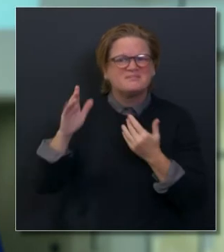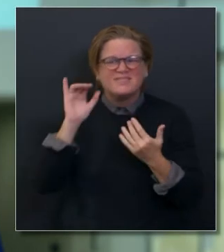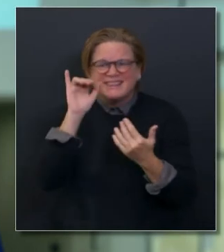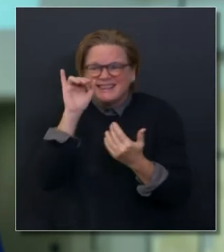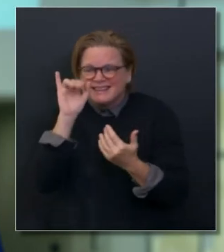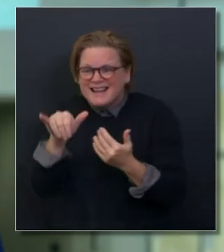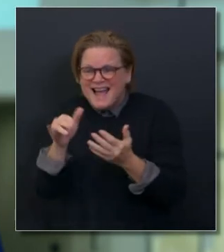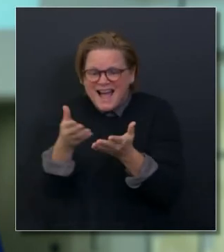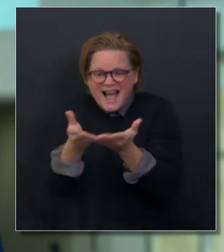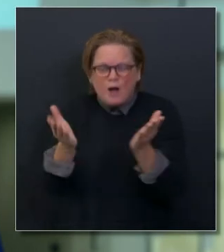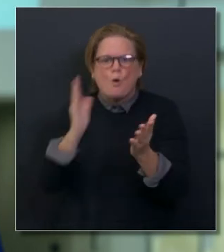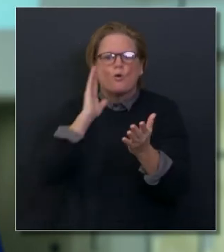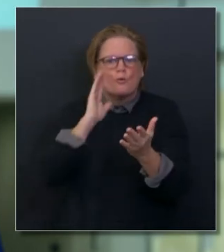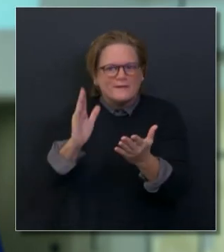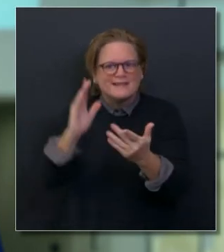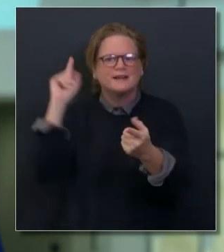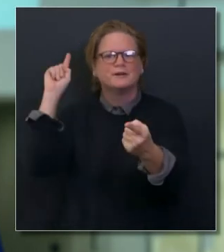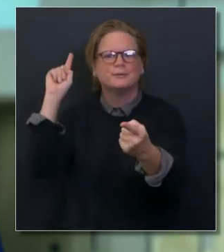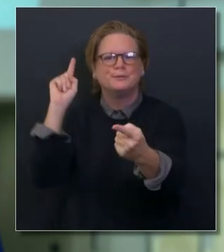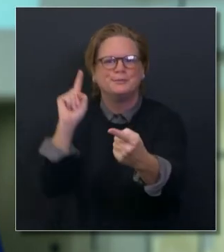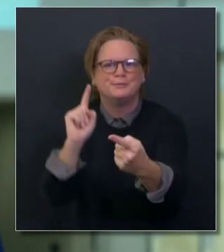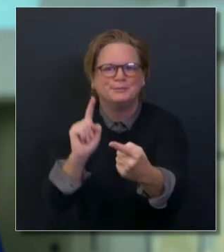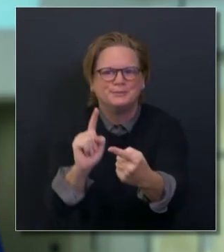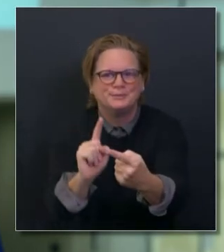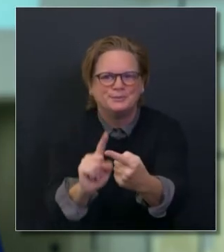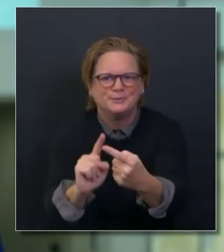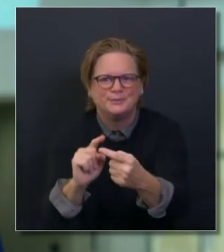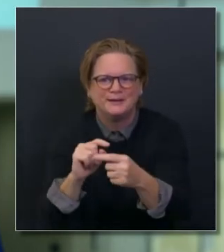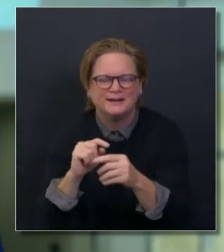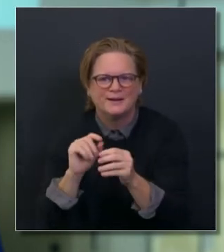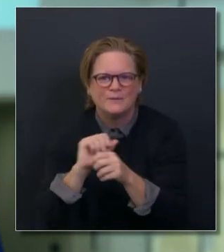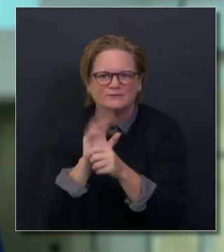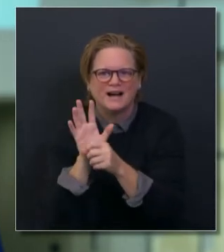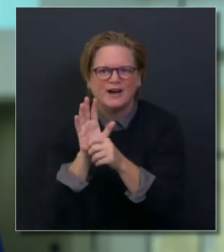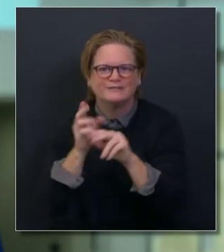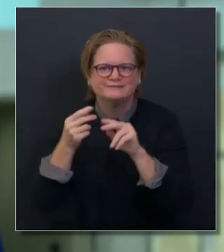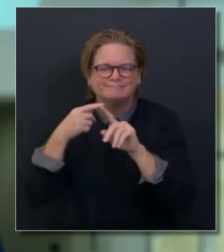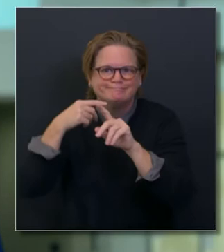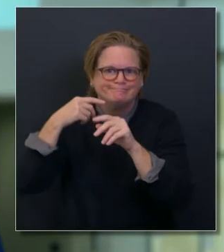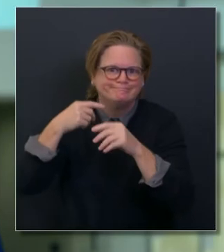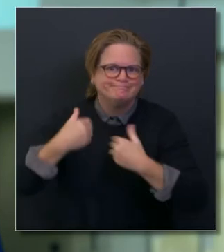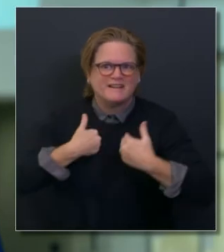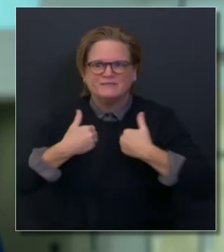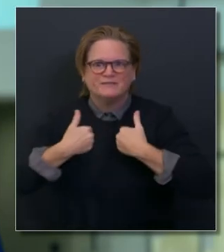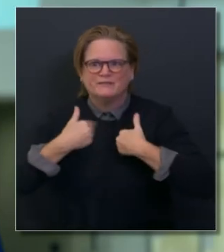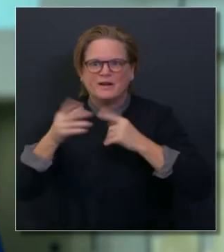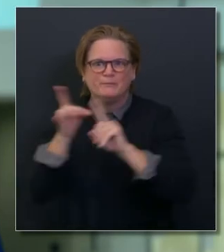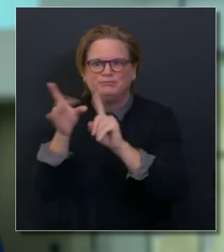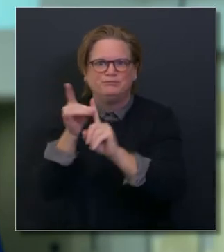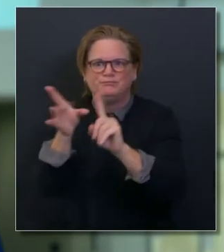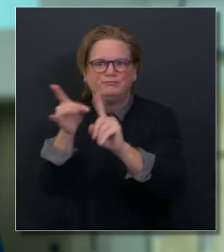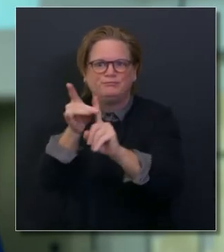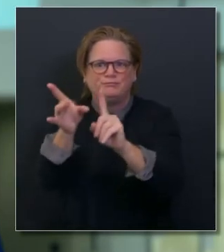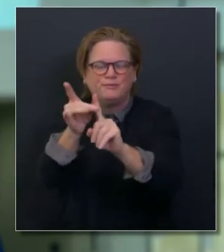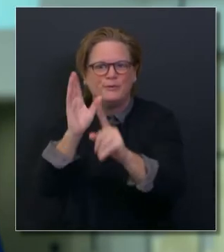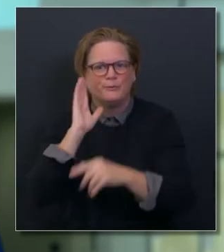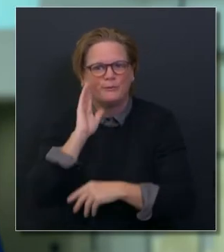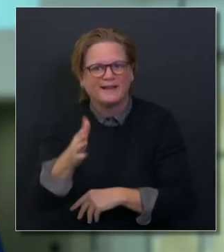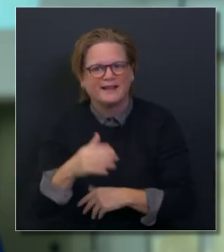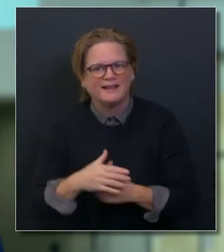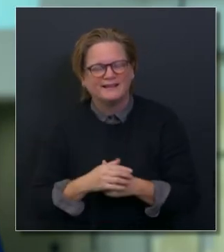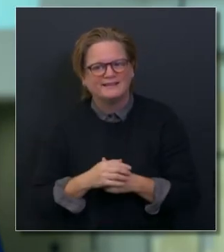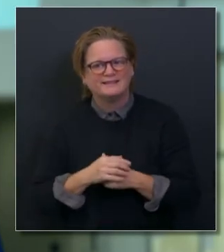tomar decisiones de postergar los viajes, los planes. Mis hijos quieren hablar de que